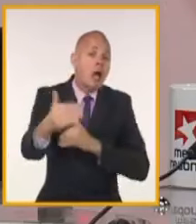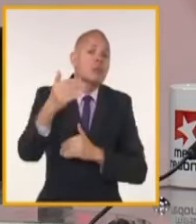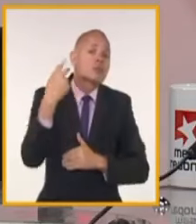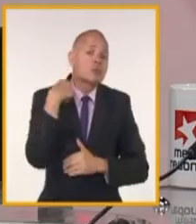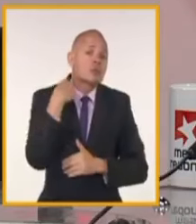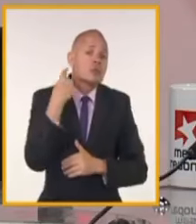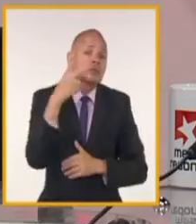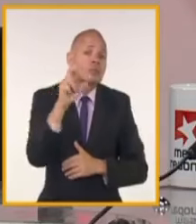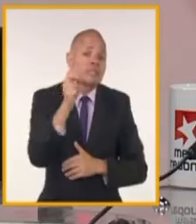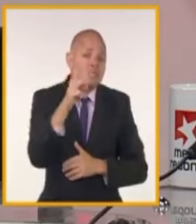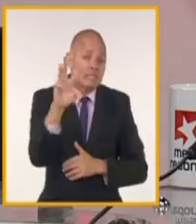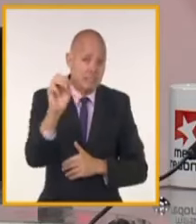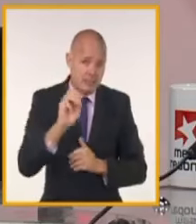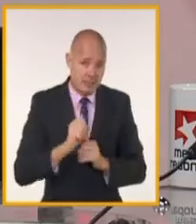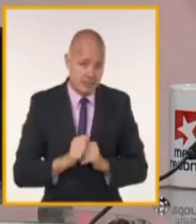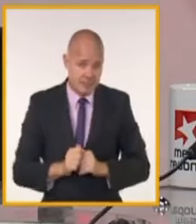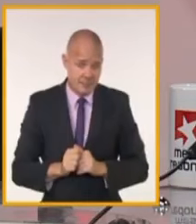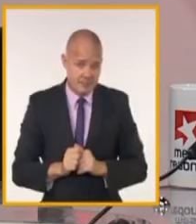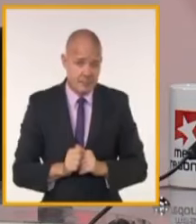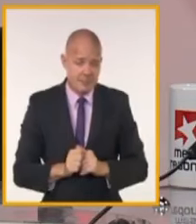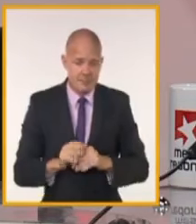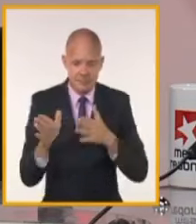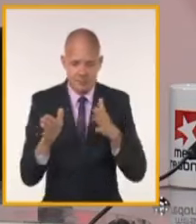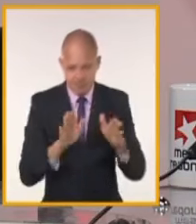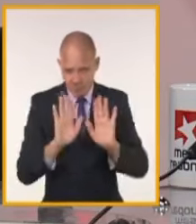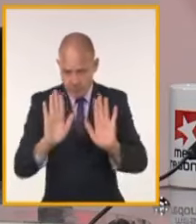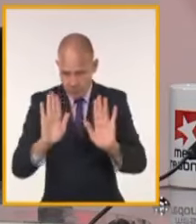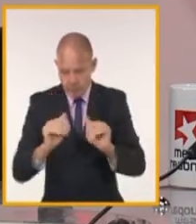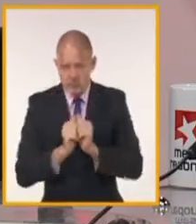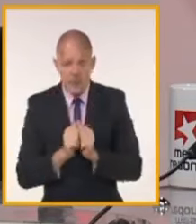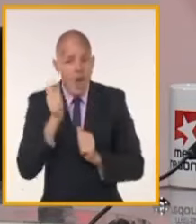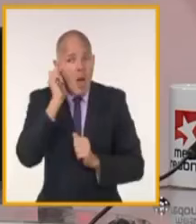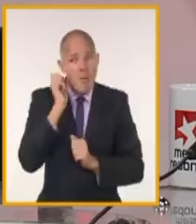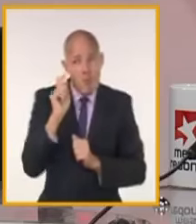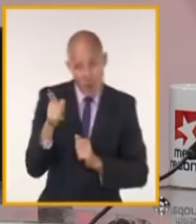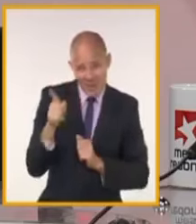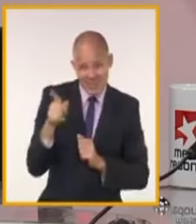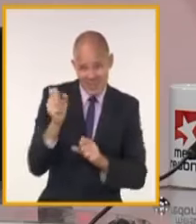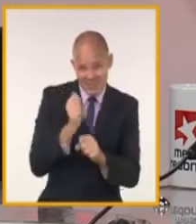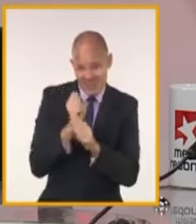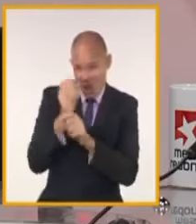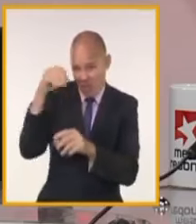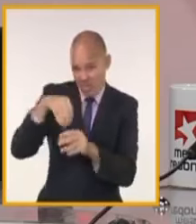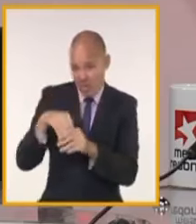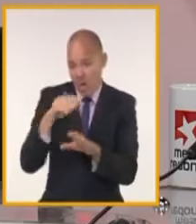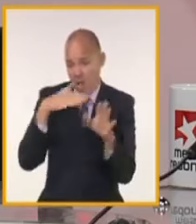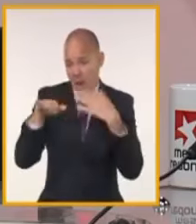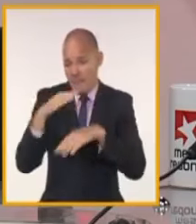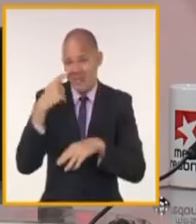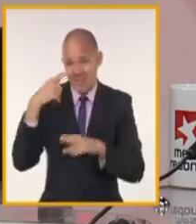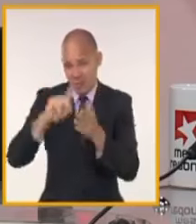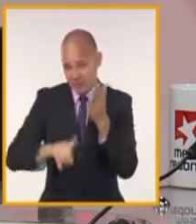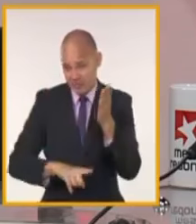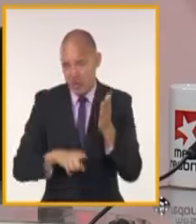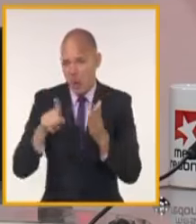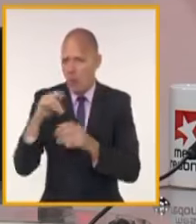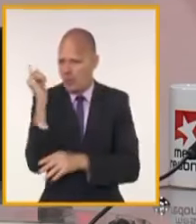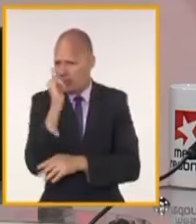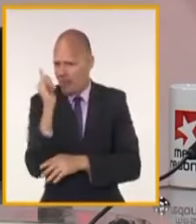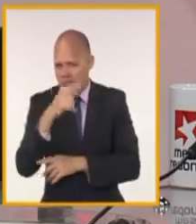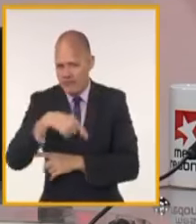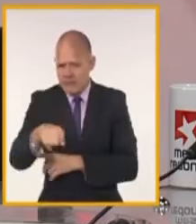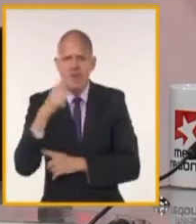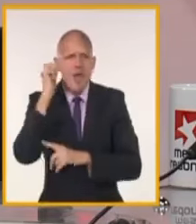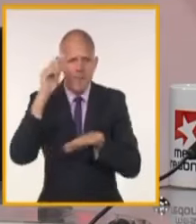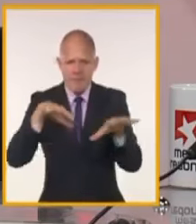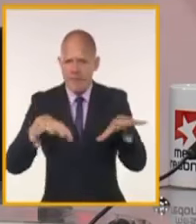Tania la comunicadora del ministerio me me trajo un video de promoción ustedes tienen una feria muy pronto y creo